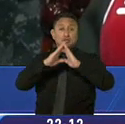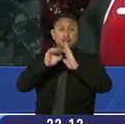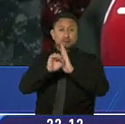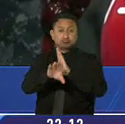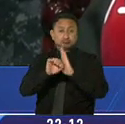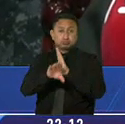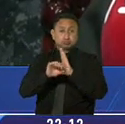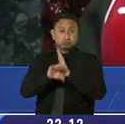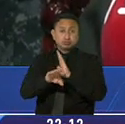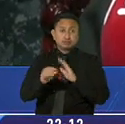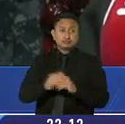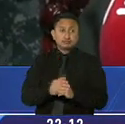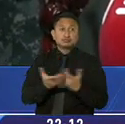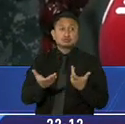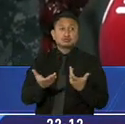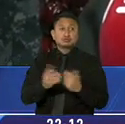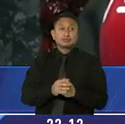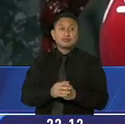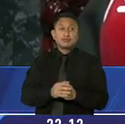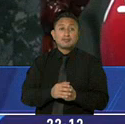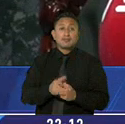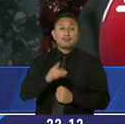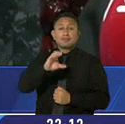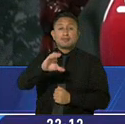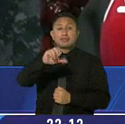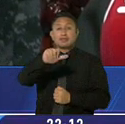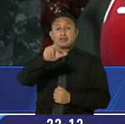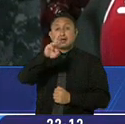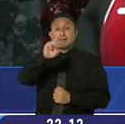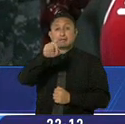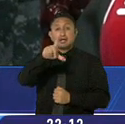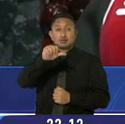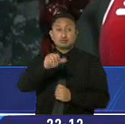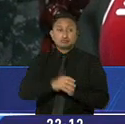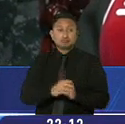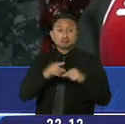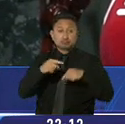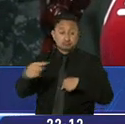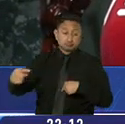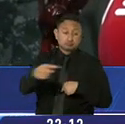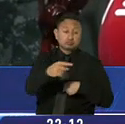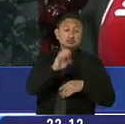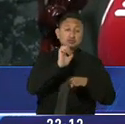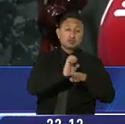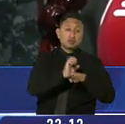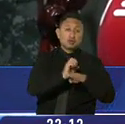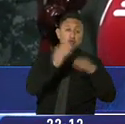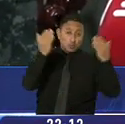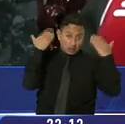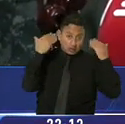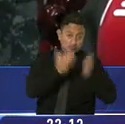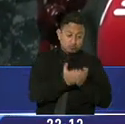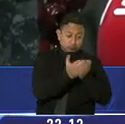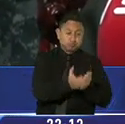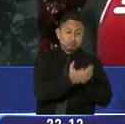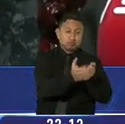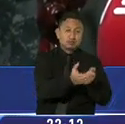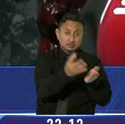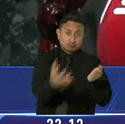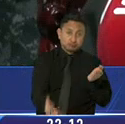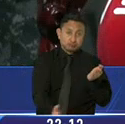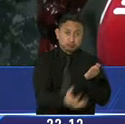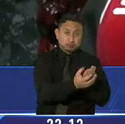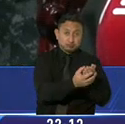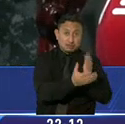ubicados en la localidad del Carmelo. Transportar el alcaloide hacia los puertos del Ecuador, mismo que servían como plataforma para envíos hacia